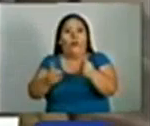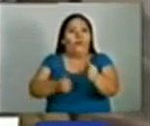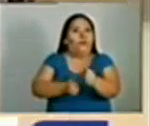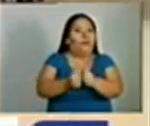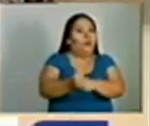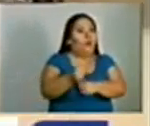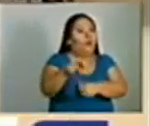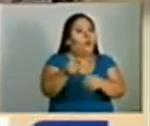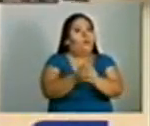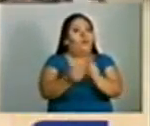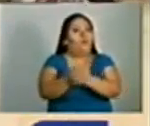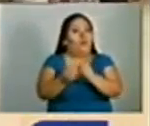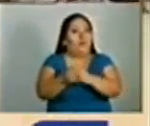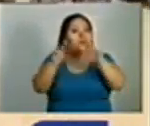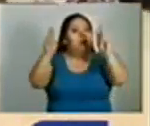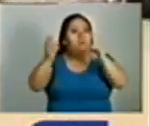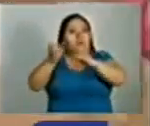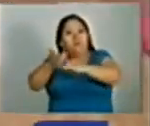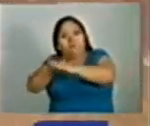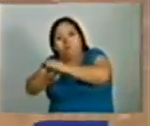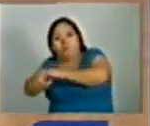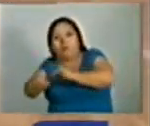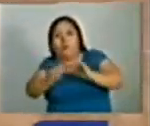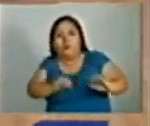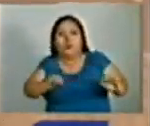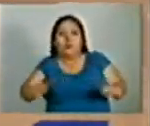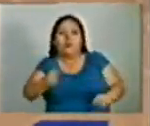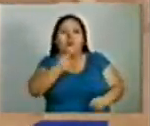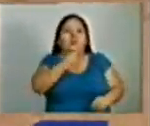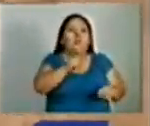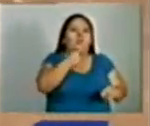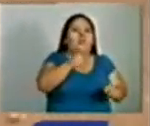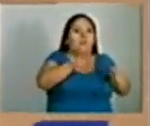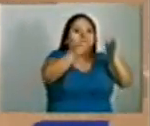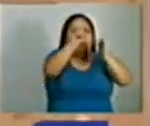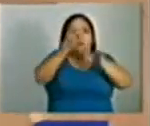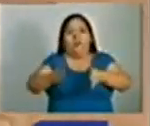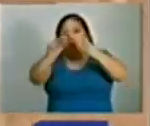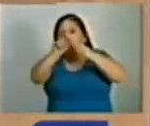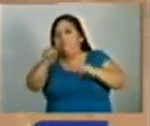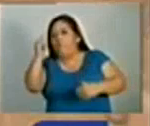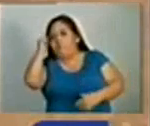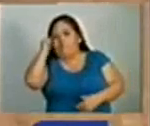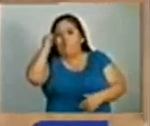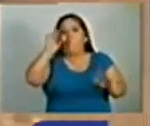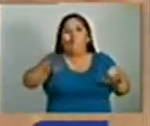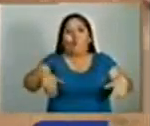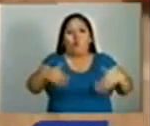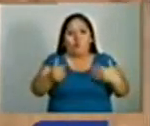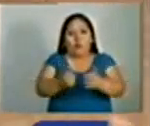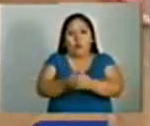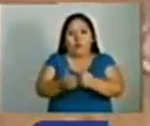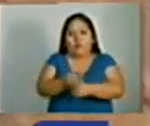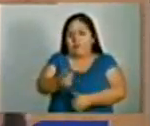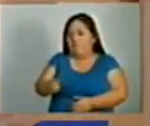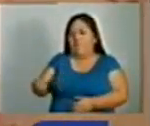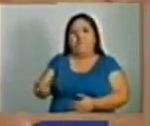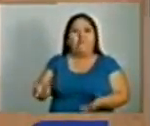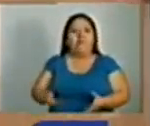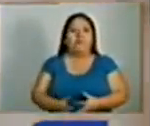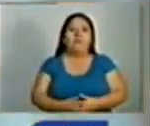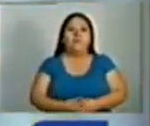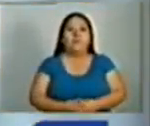mayor crisis de migración infantil según diversas entidades. Conozca cuáles son las principales causas de estos